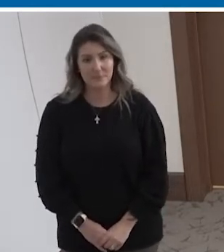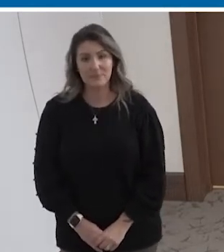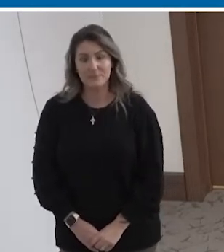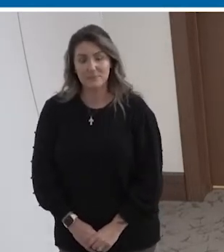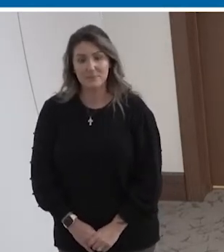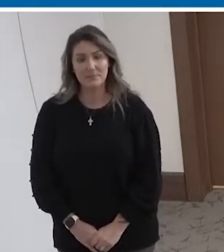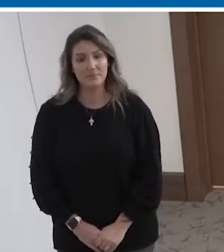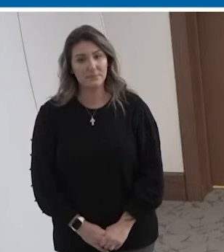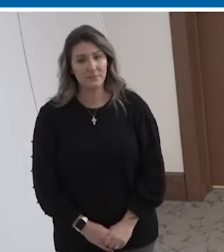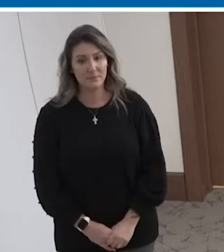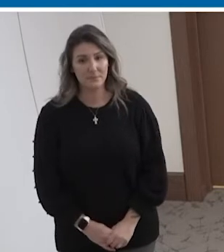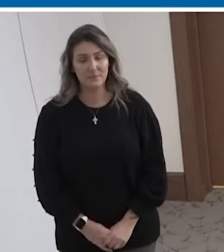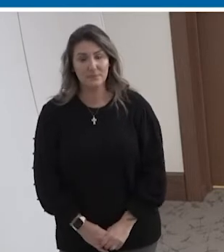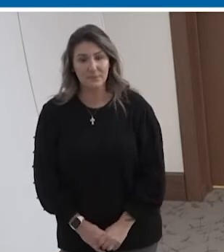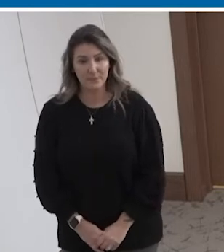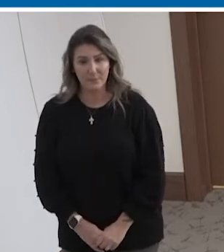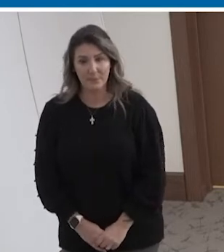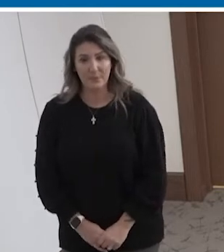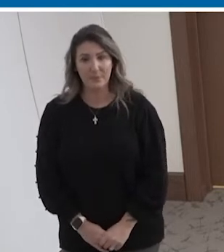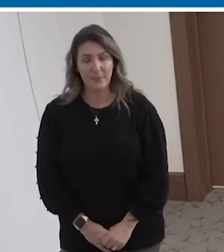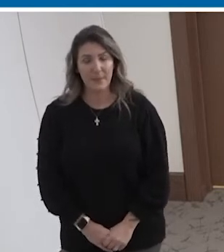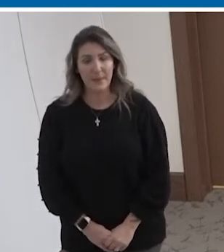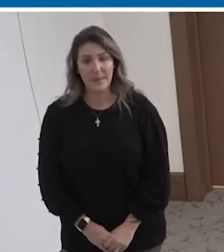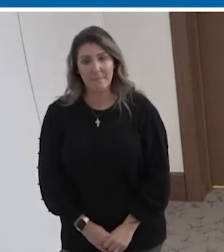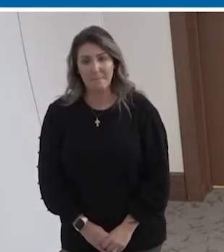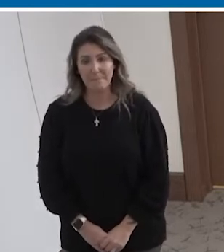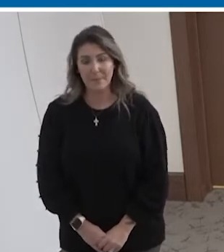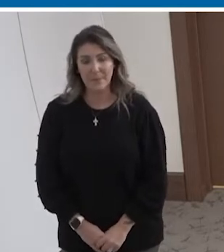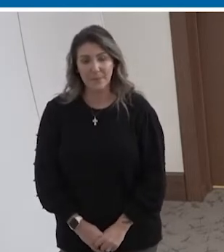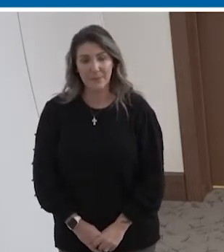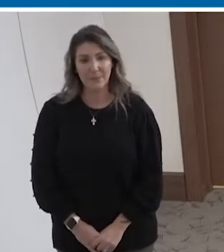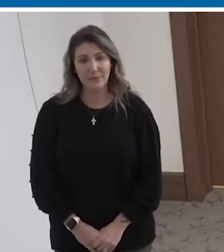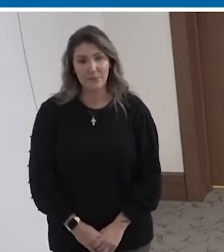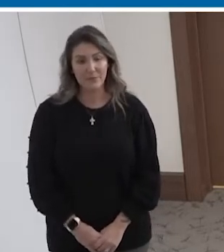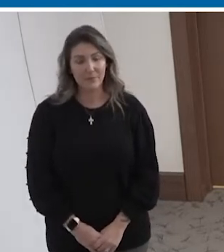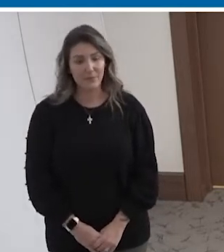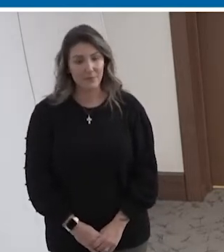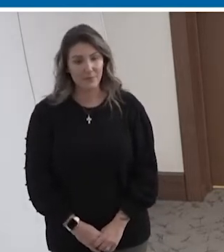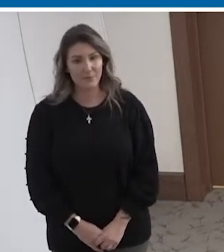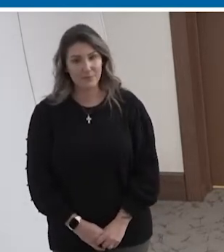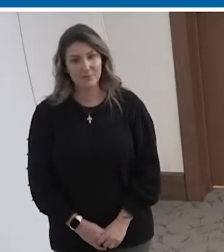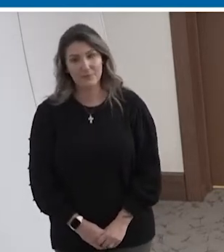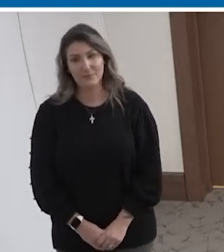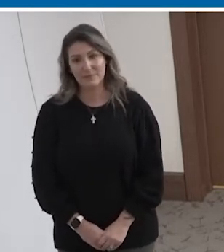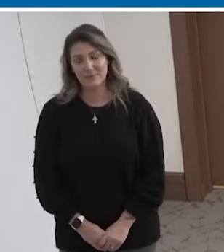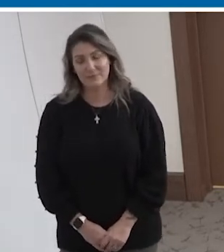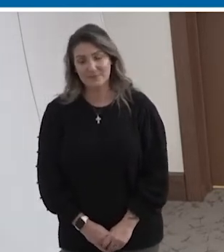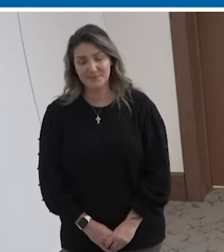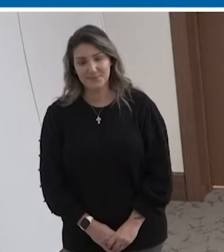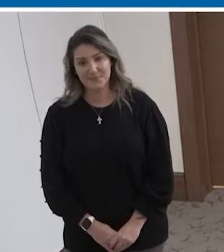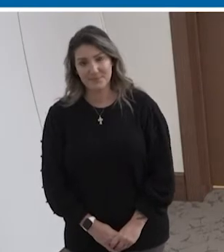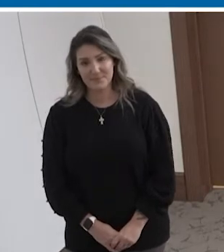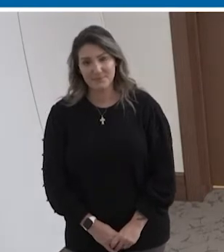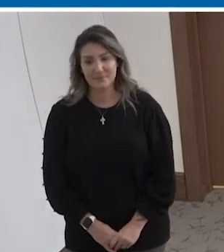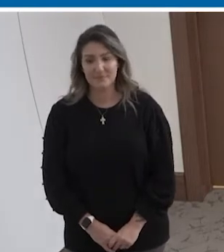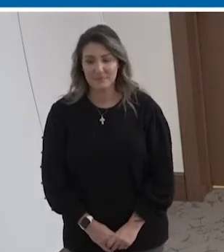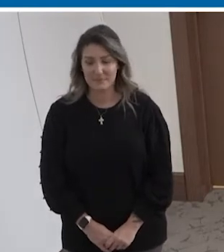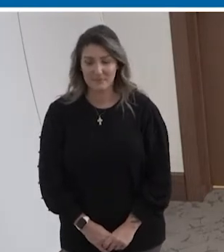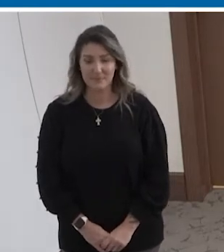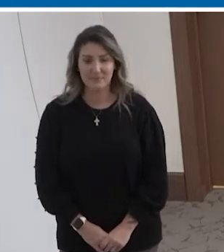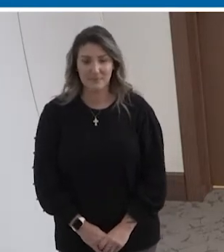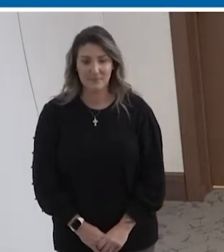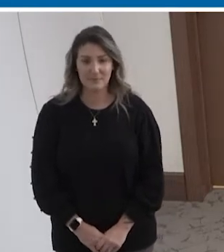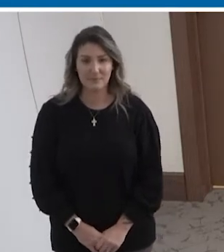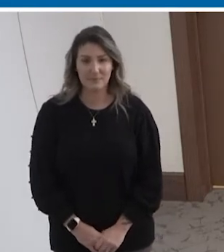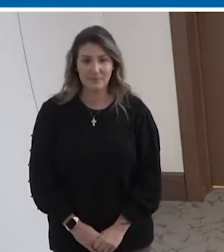está ofreciendo exámenes solo especialmente a los niños, encontrar un lugar que está abierto y